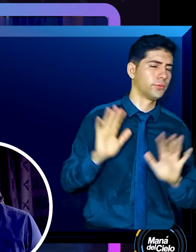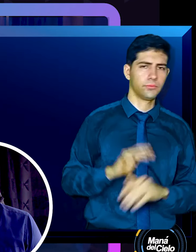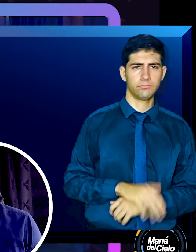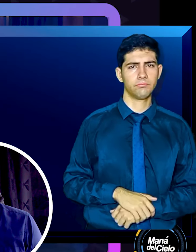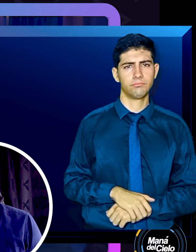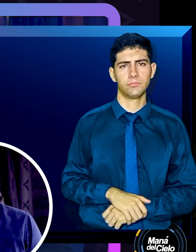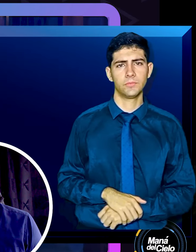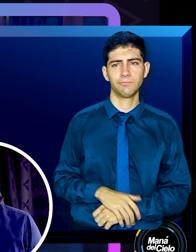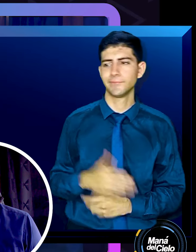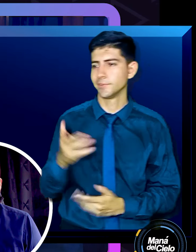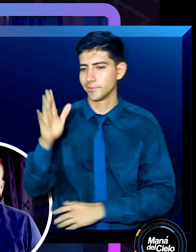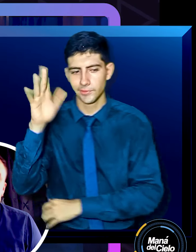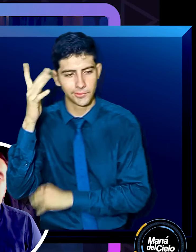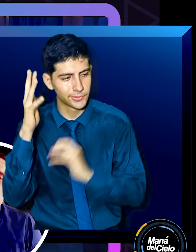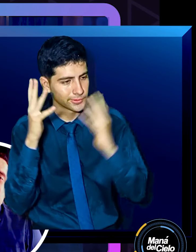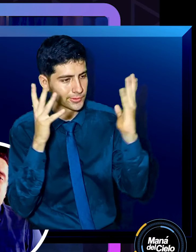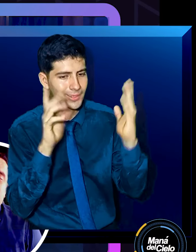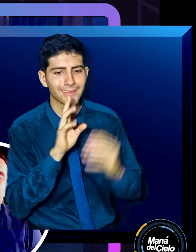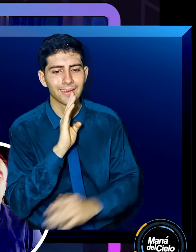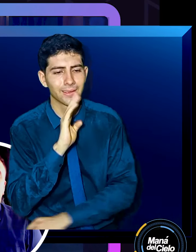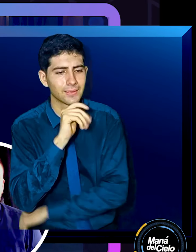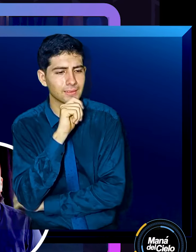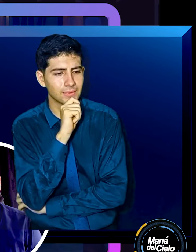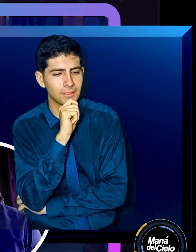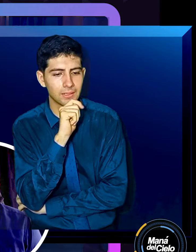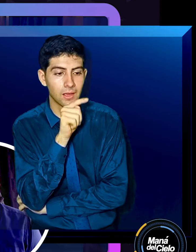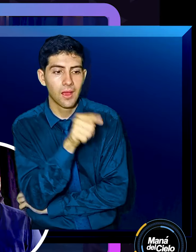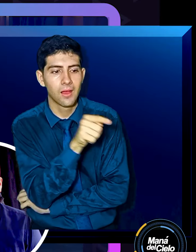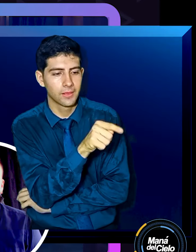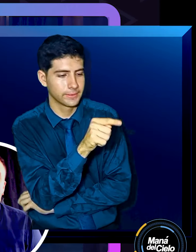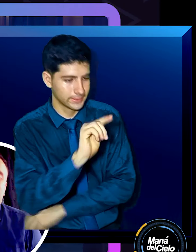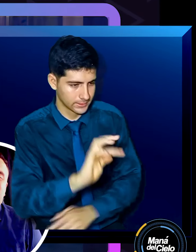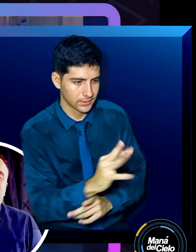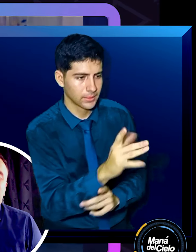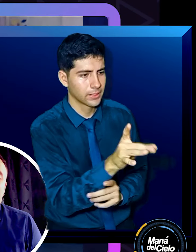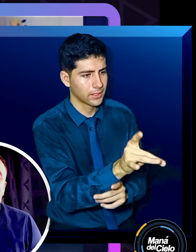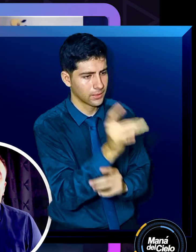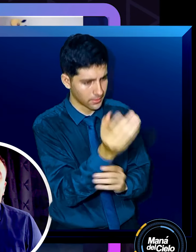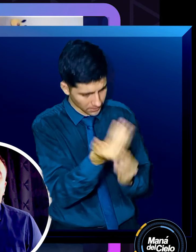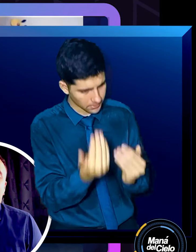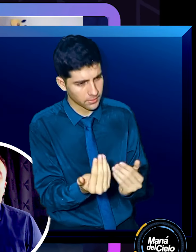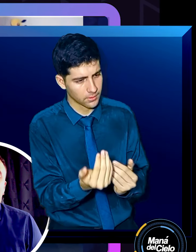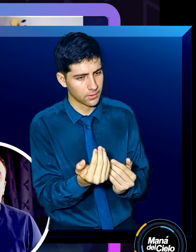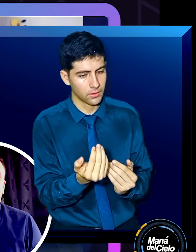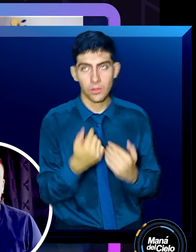Bueno, entonces la vid. No, pero es que yo doy alegría. Yo porque quiero gobernar.